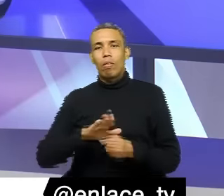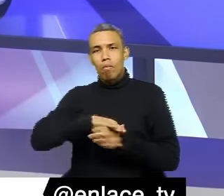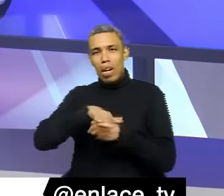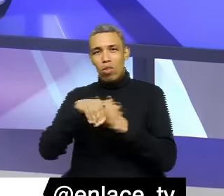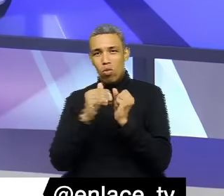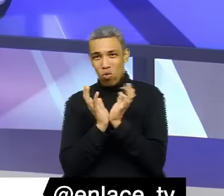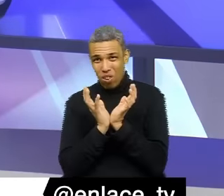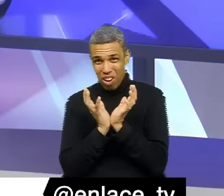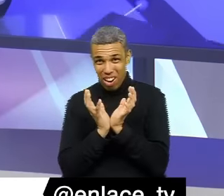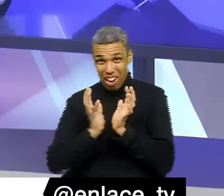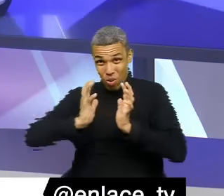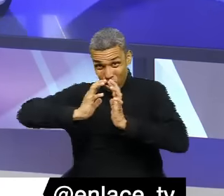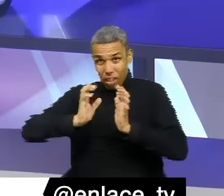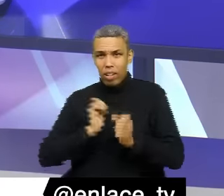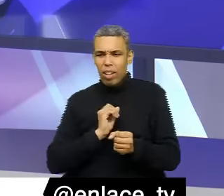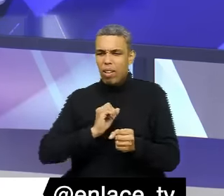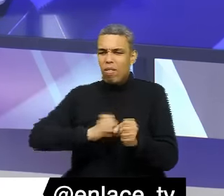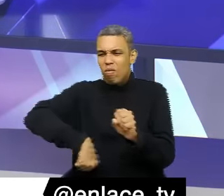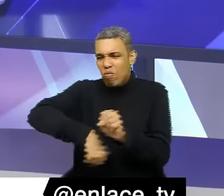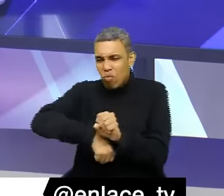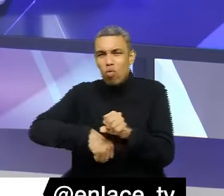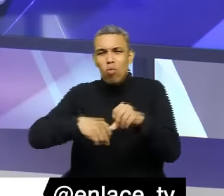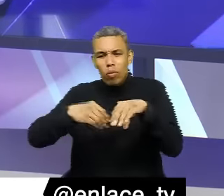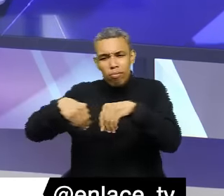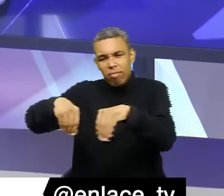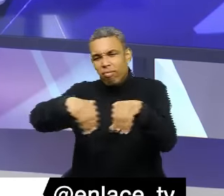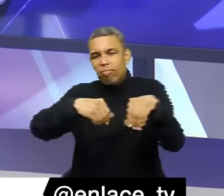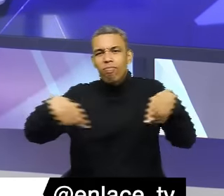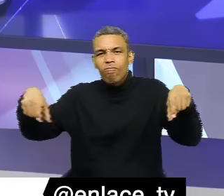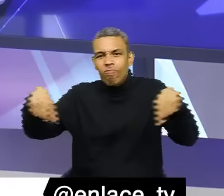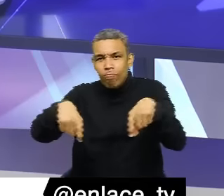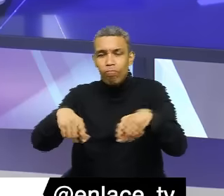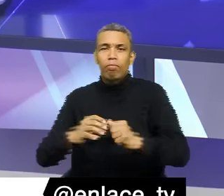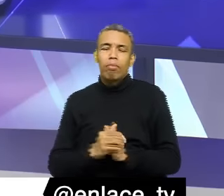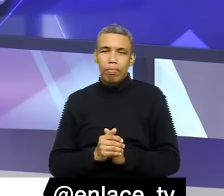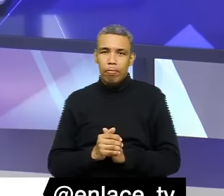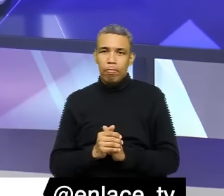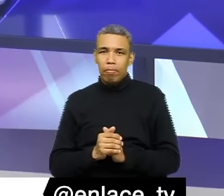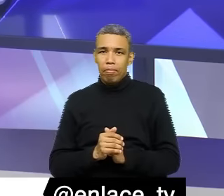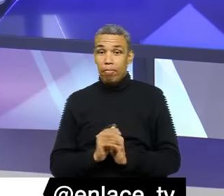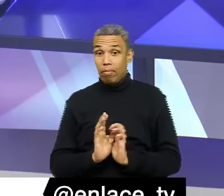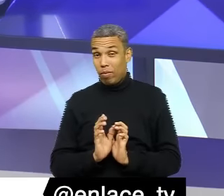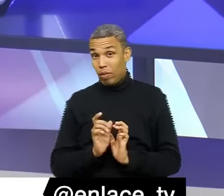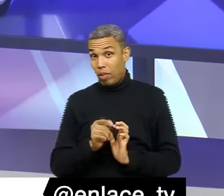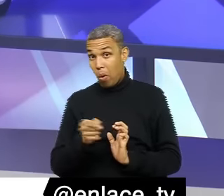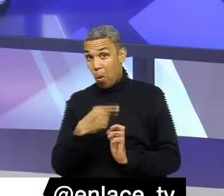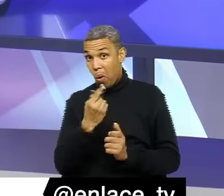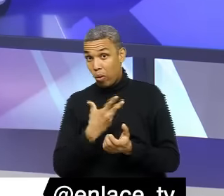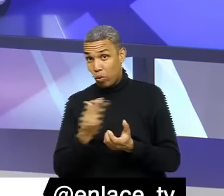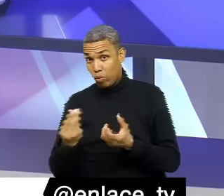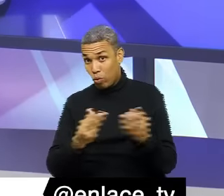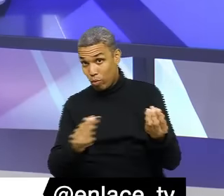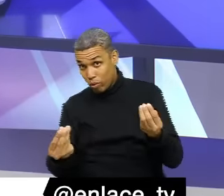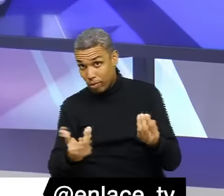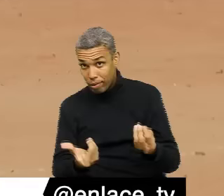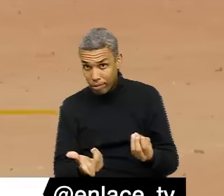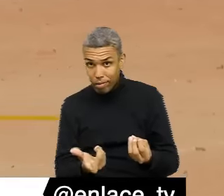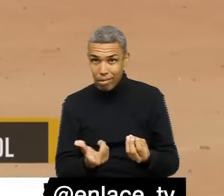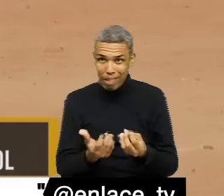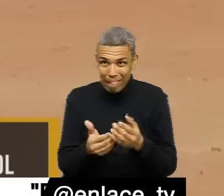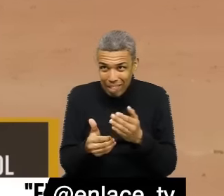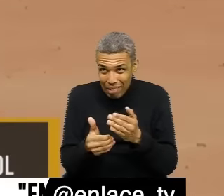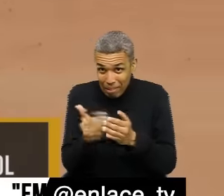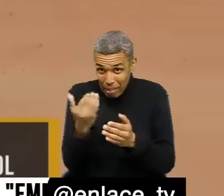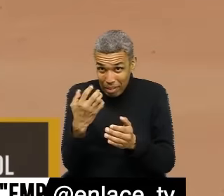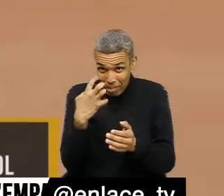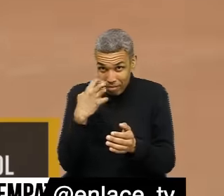de final. Equipos se preparan para ubicarse como el mejor del torneo en medio de un excelente nivel deportivo entre los participantes.